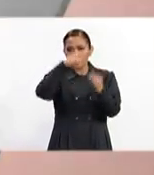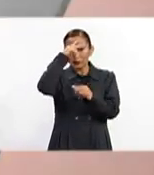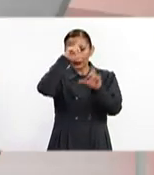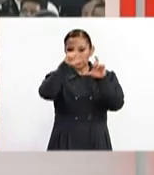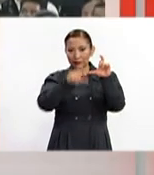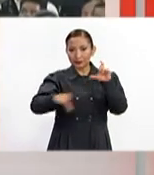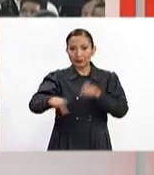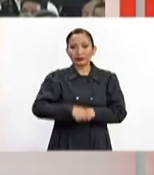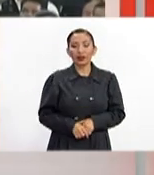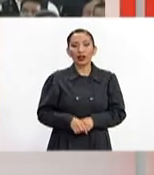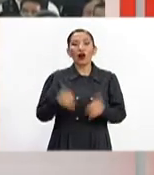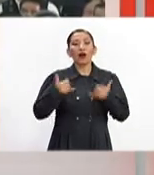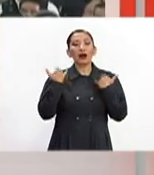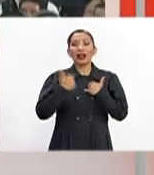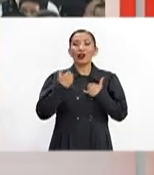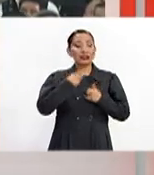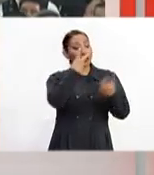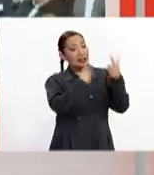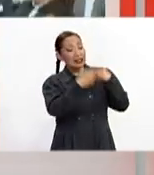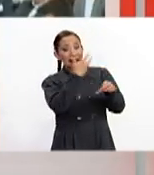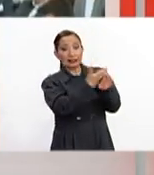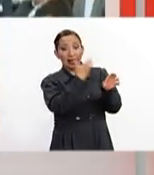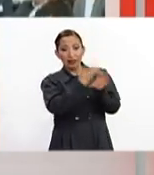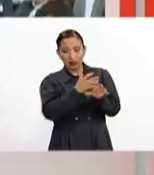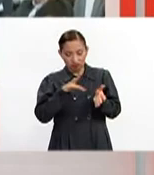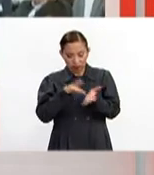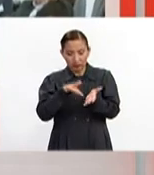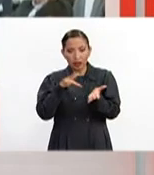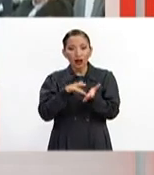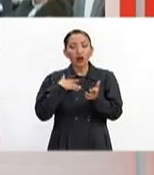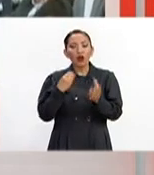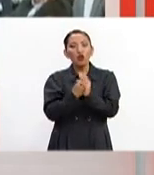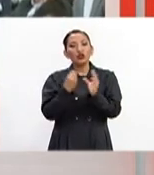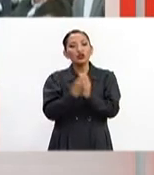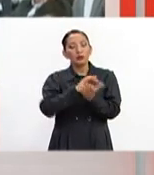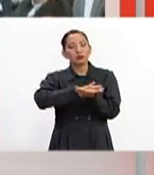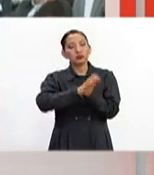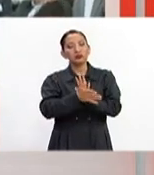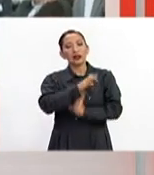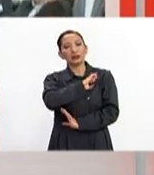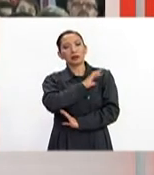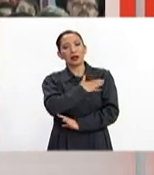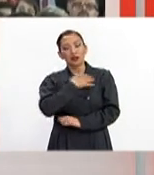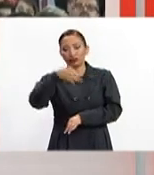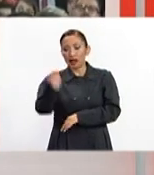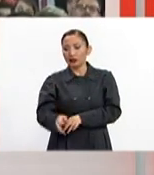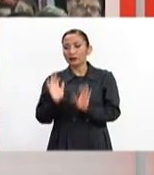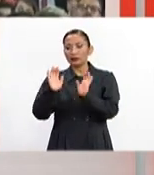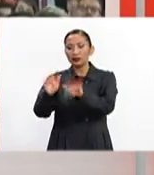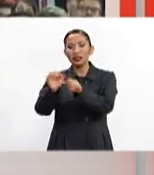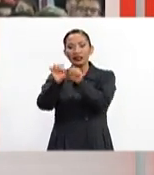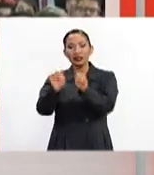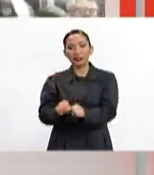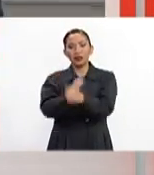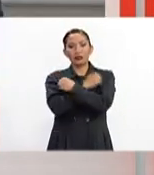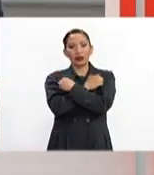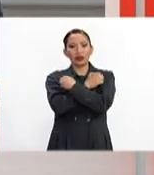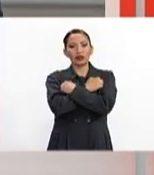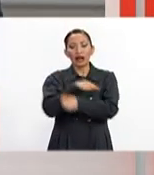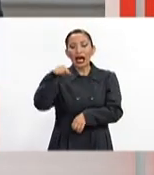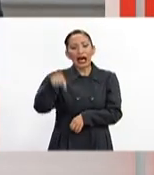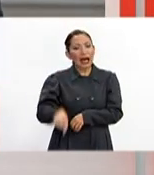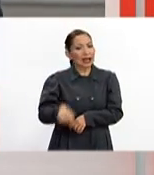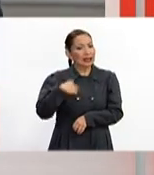país. Jóvenes que regresen de Estados Unidos serán apoyados con cursos de español y aceptados en el sistema educativo.